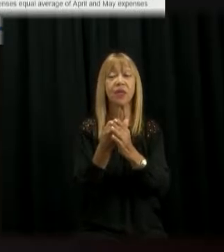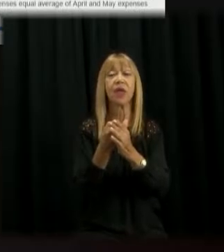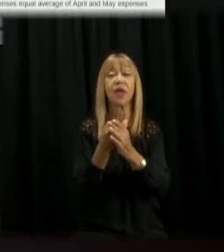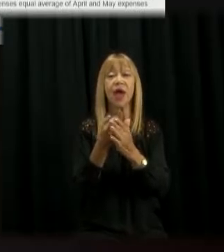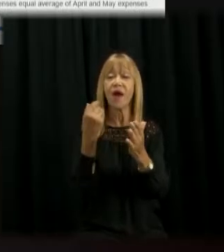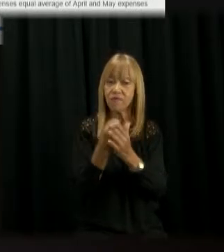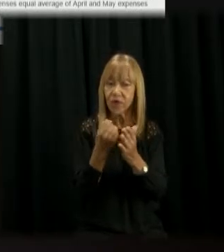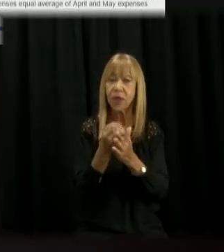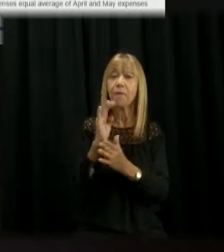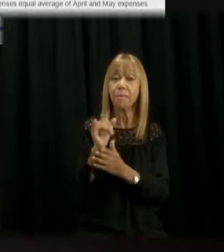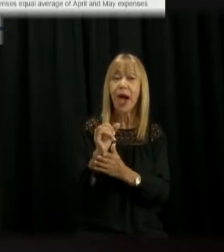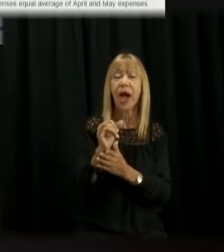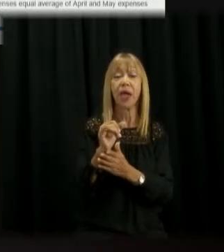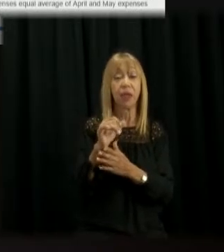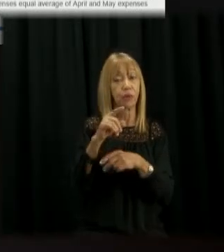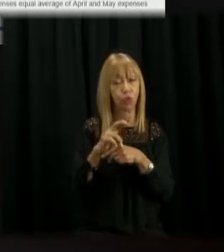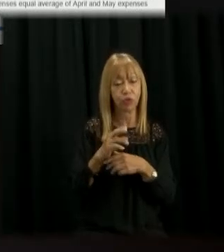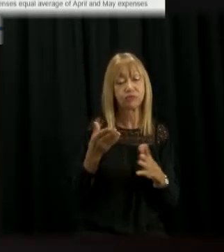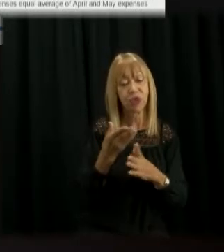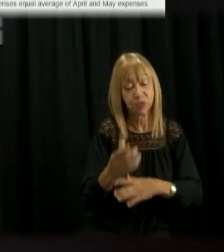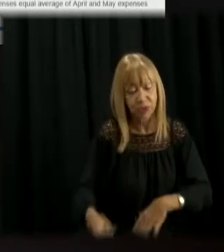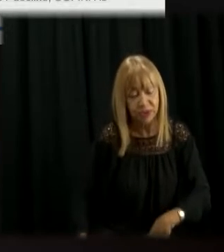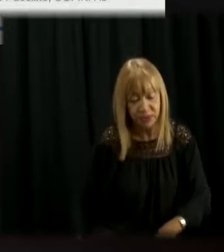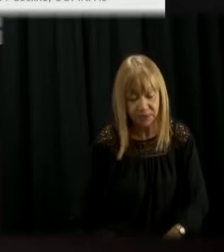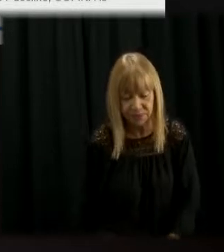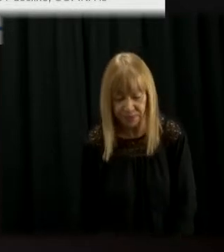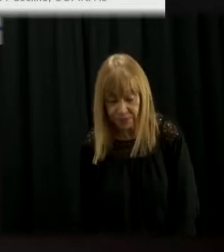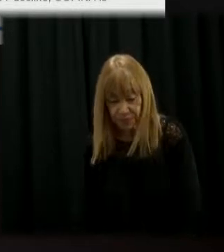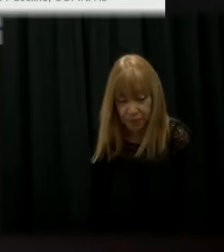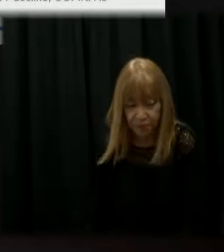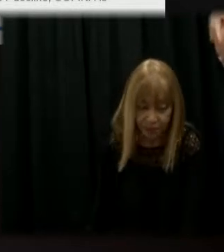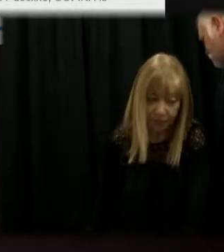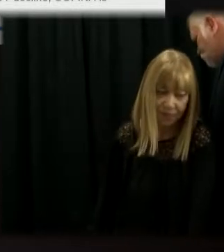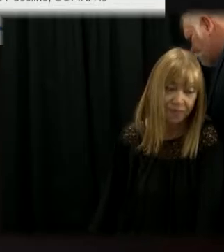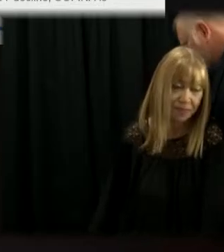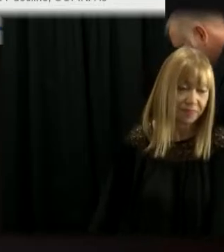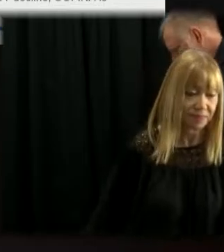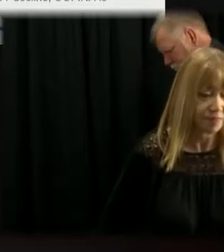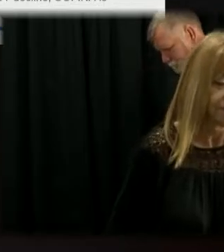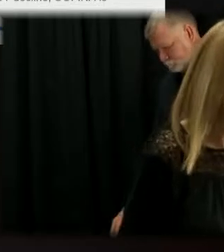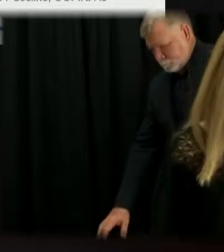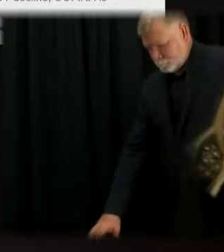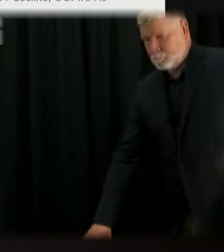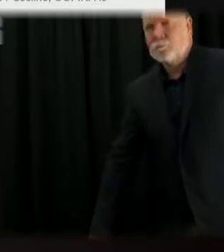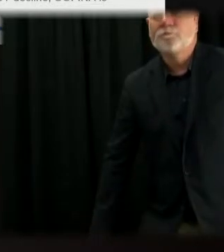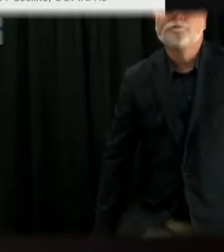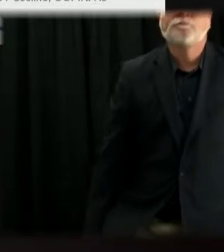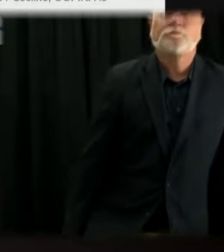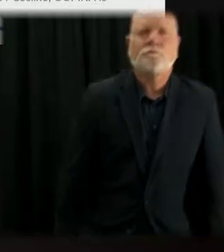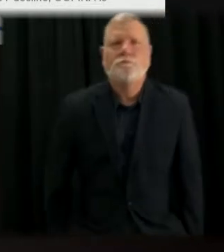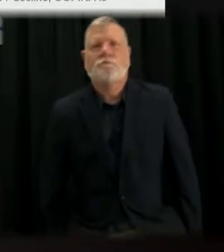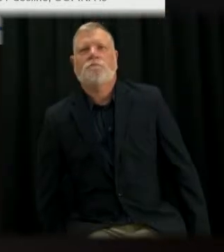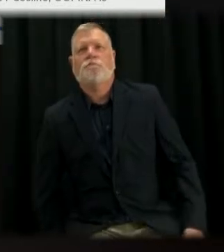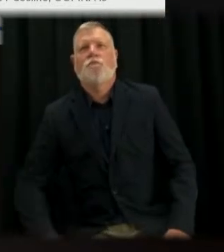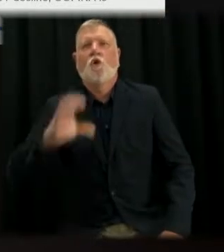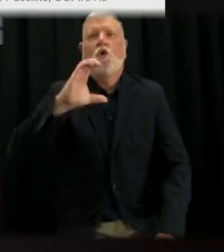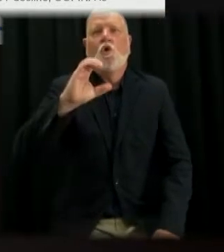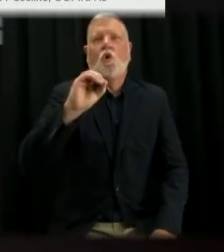capitales que va a ser financiado por una transferencia de los fondos estatales. En cuanto a